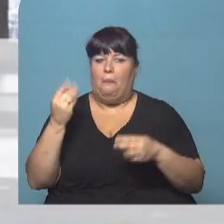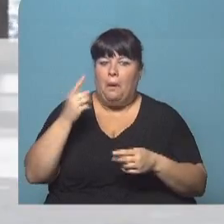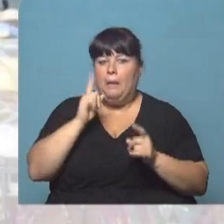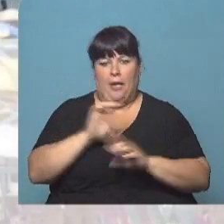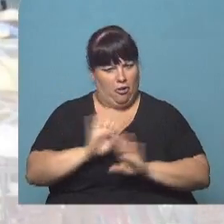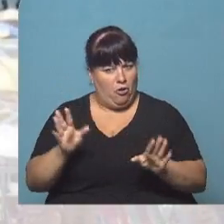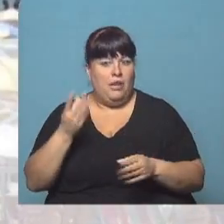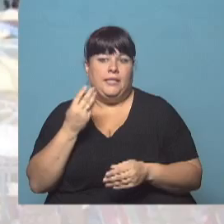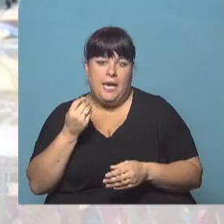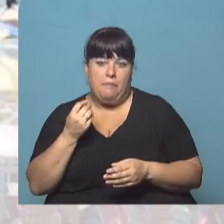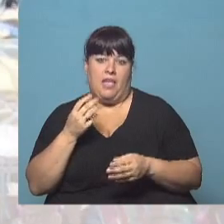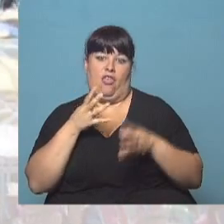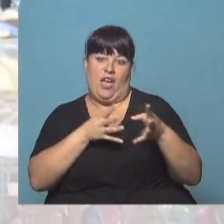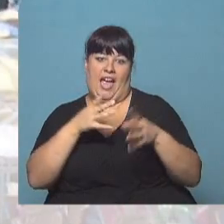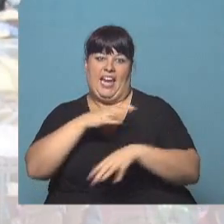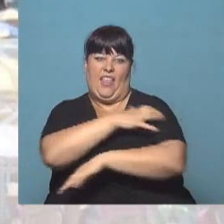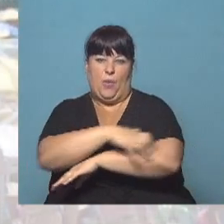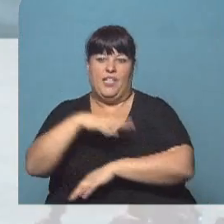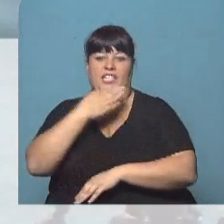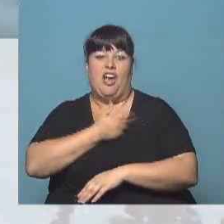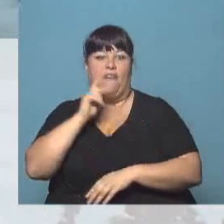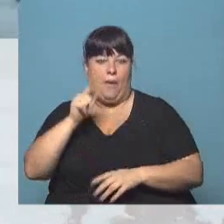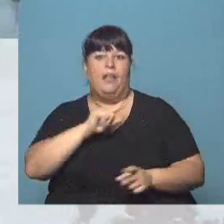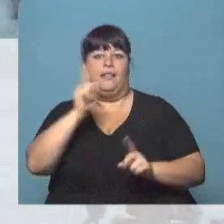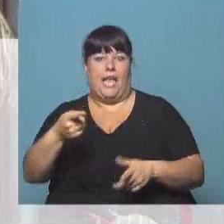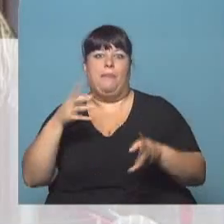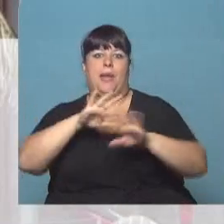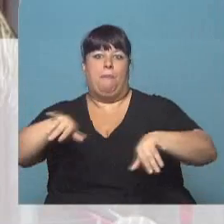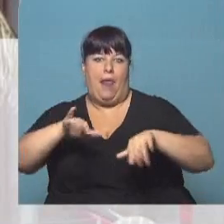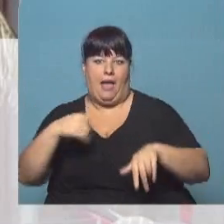en peligro, ya que temen que la guerra en las favelas se traslade a las playas.